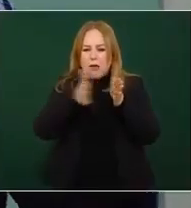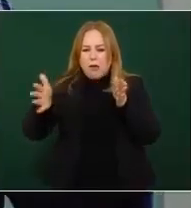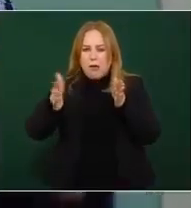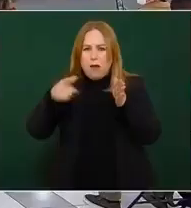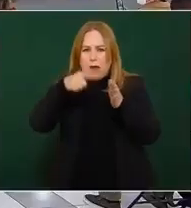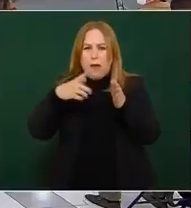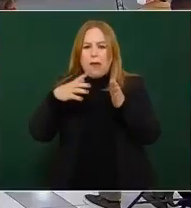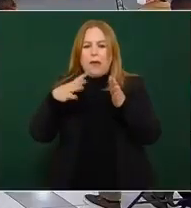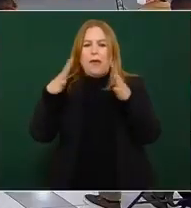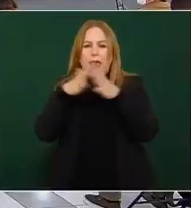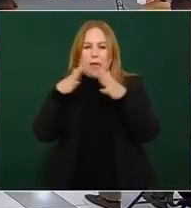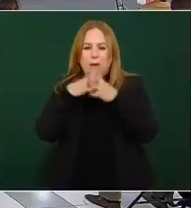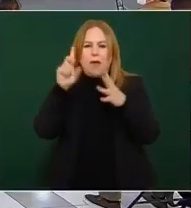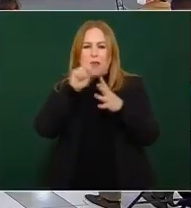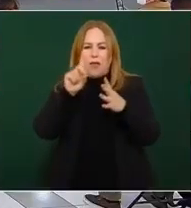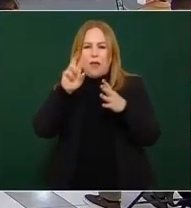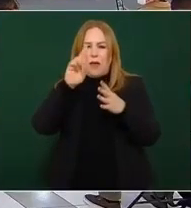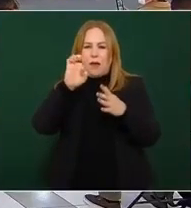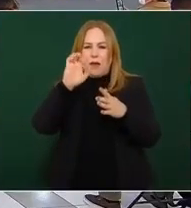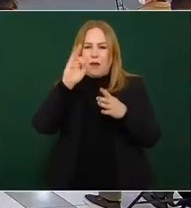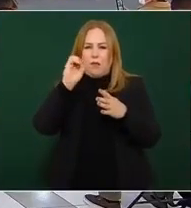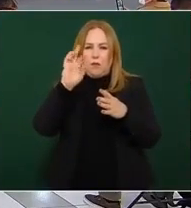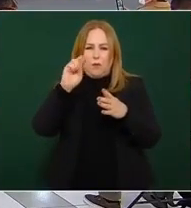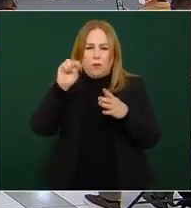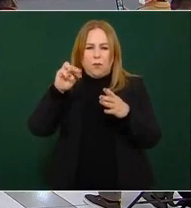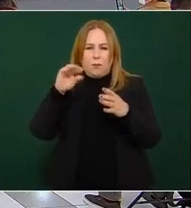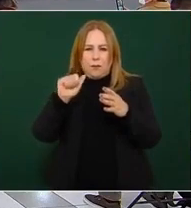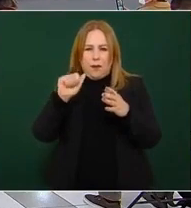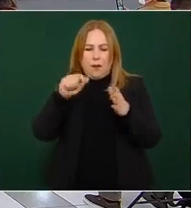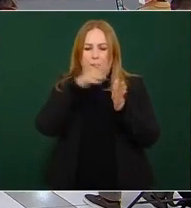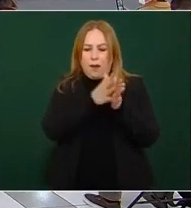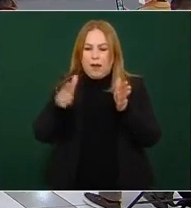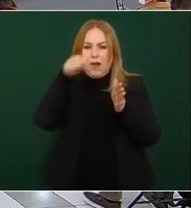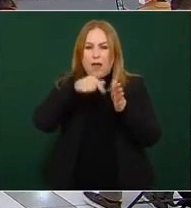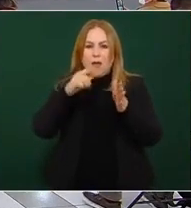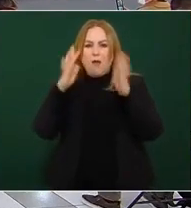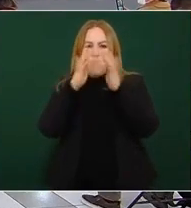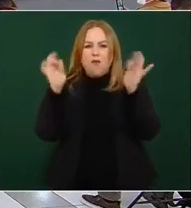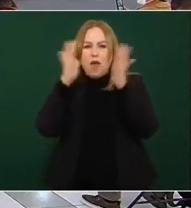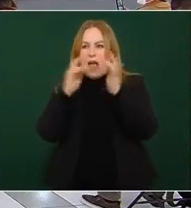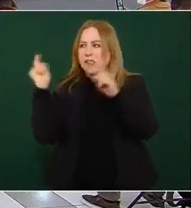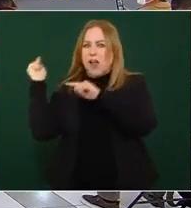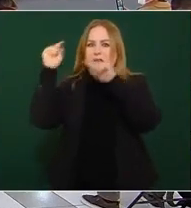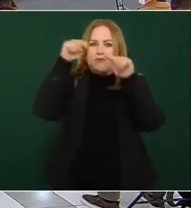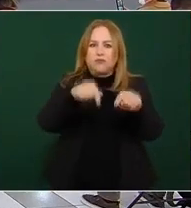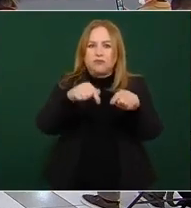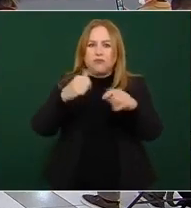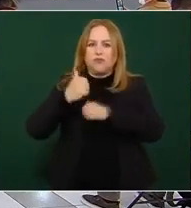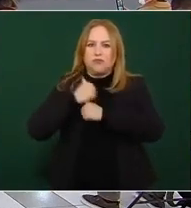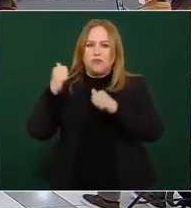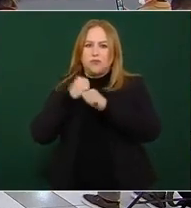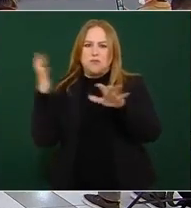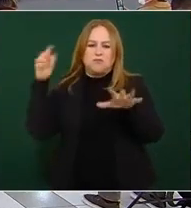intervención francesa, porque los conservadores fueron a buscar a Maximiliano, nos invade Francia, por